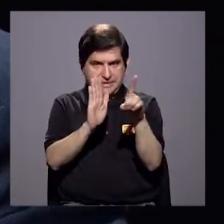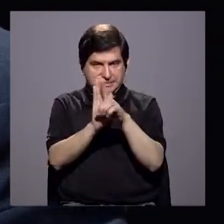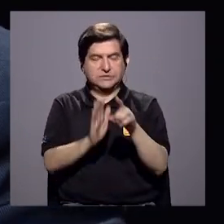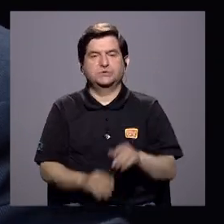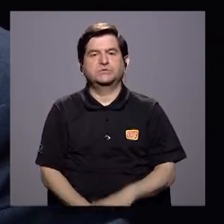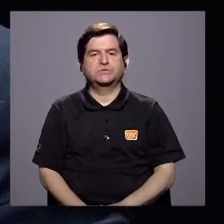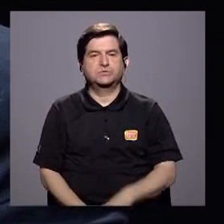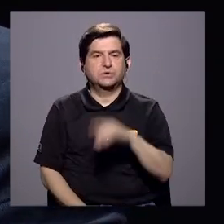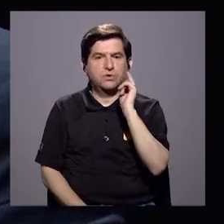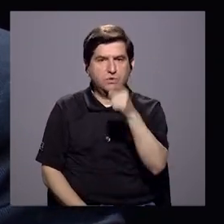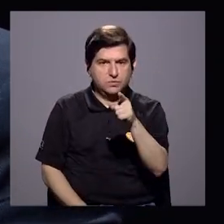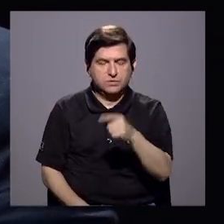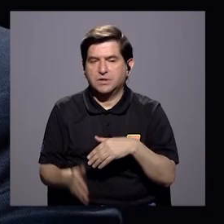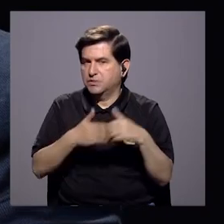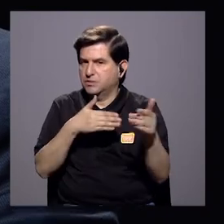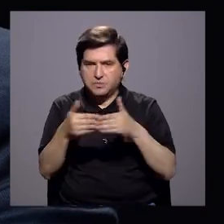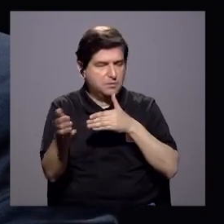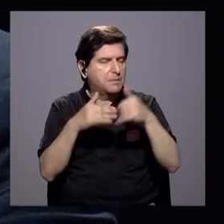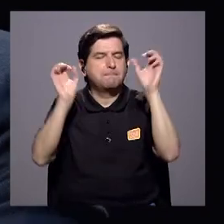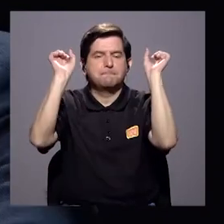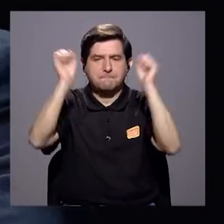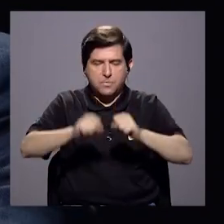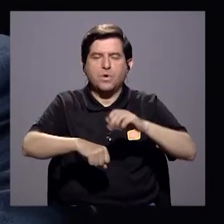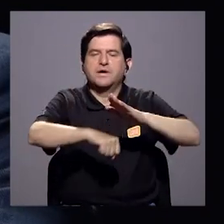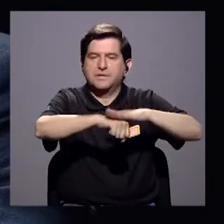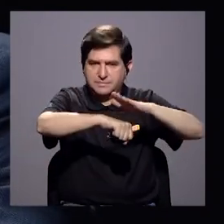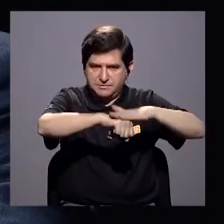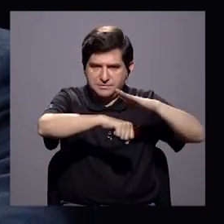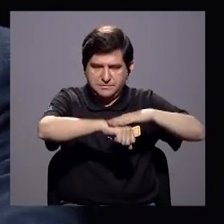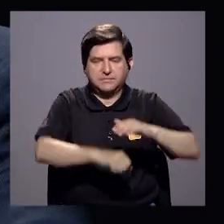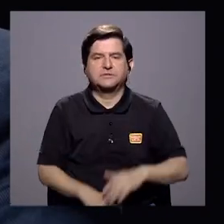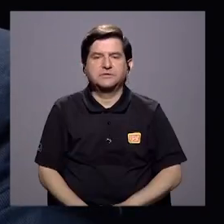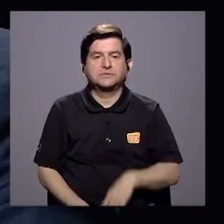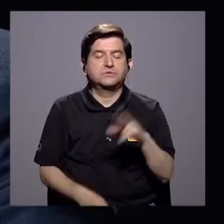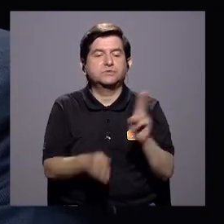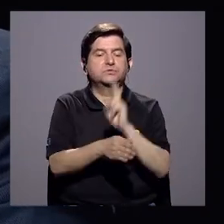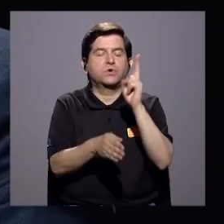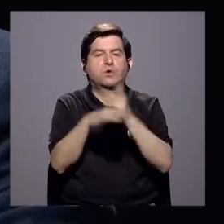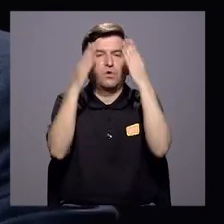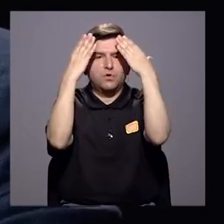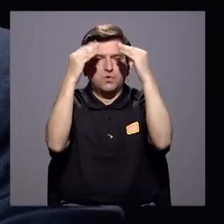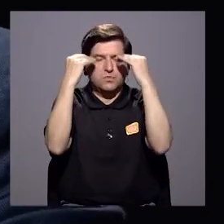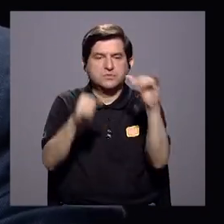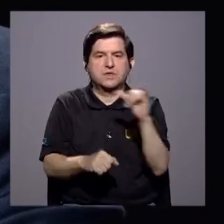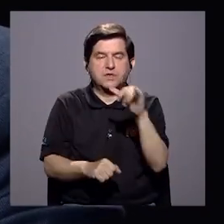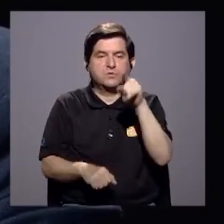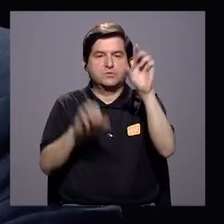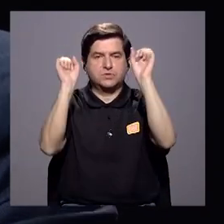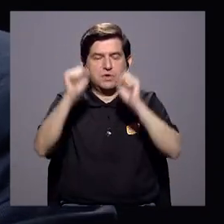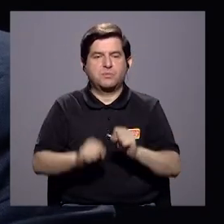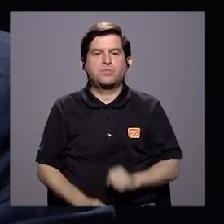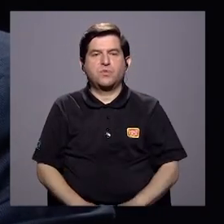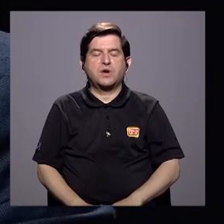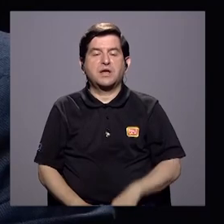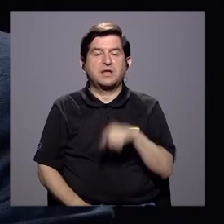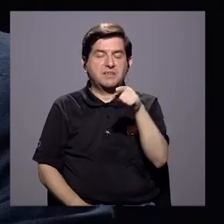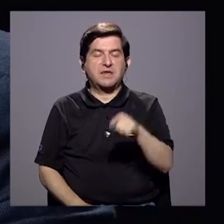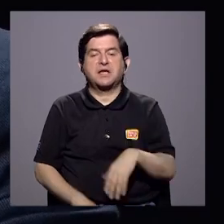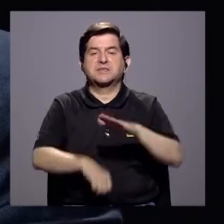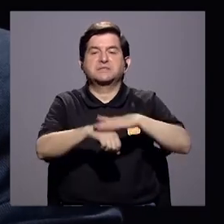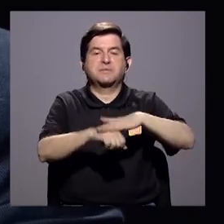y es que usted a pesar de que puede dar esa autorización que usen sus datos usted también puede revocar este